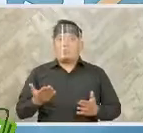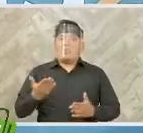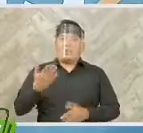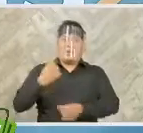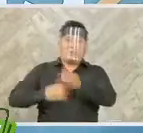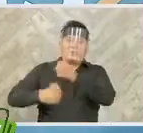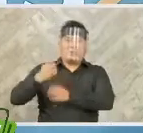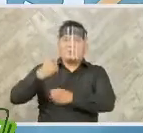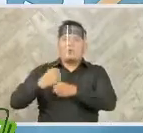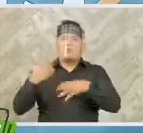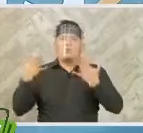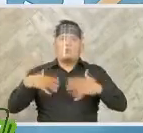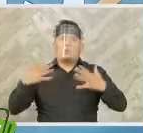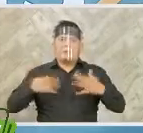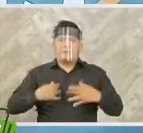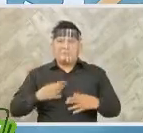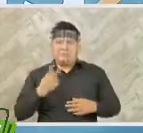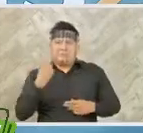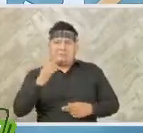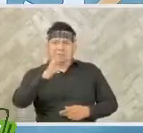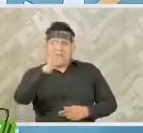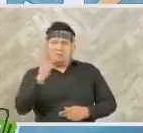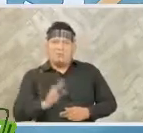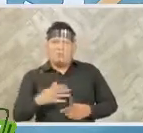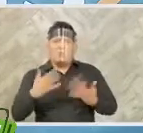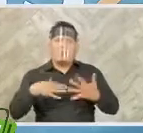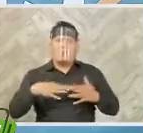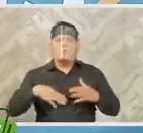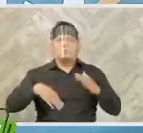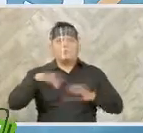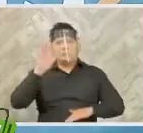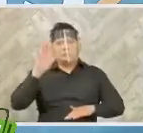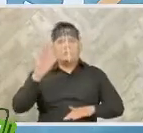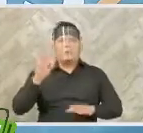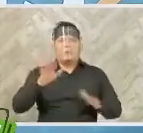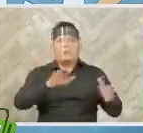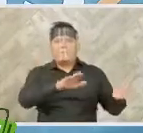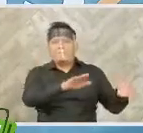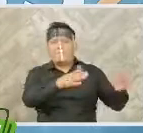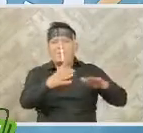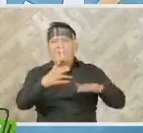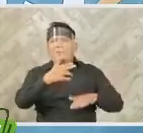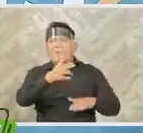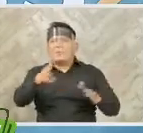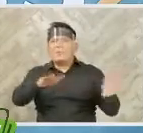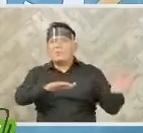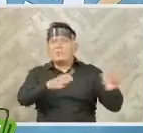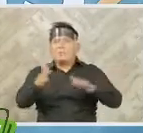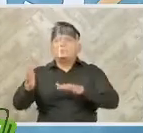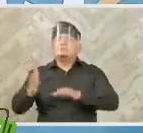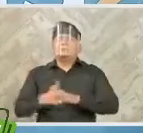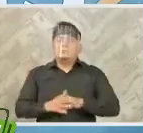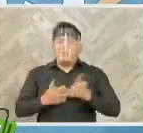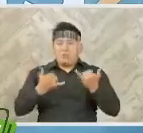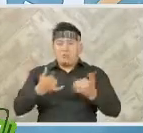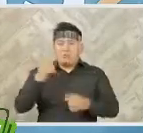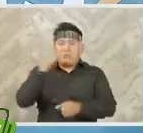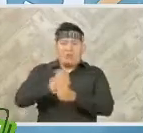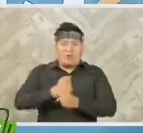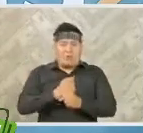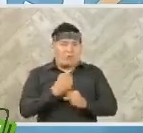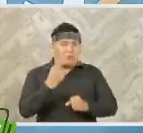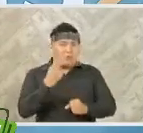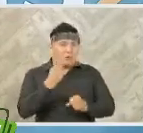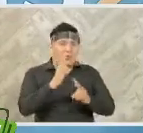año pasado con respecto al homicidio, sin embargo, se está trabajando en ese proceso de disminución. Asimismo en los demás delitos.